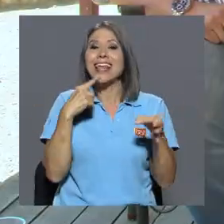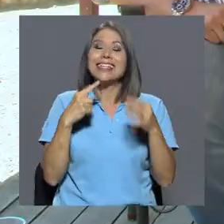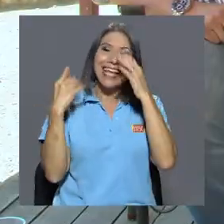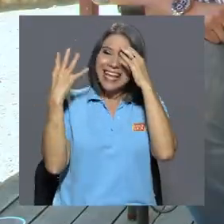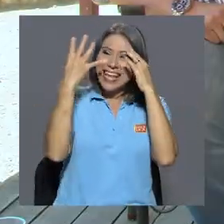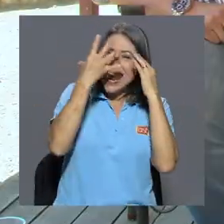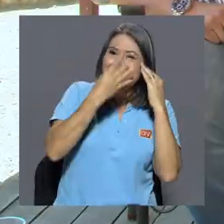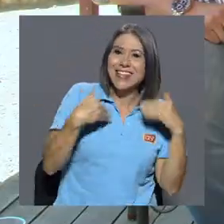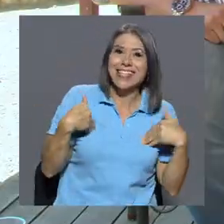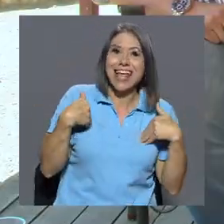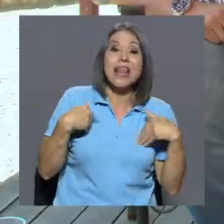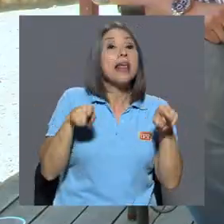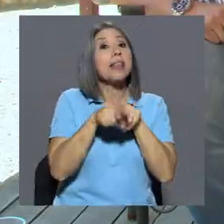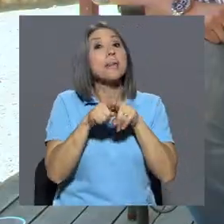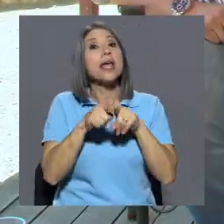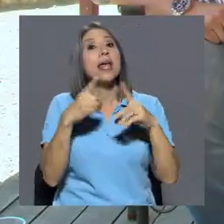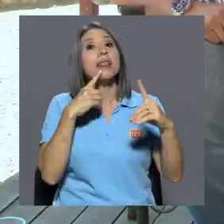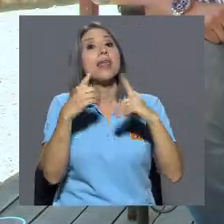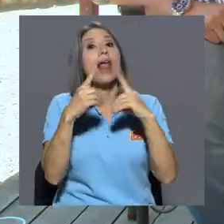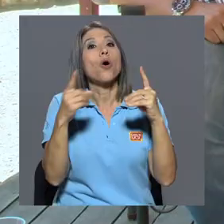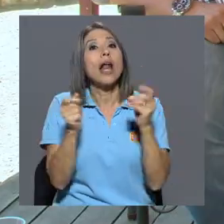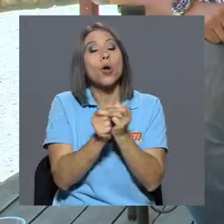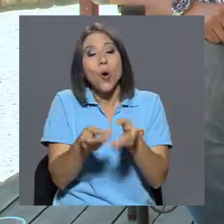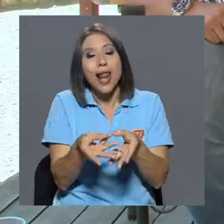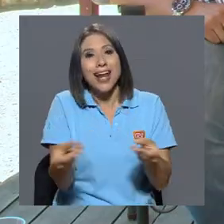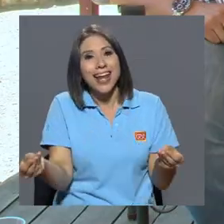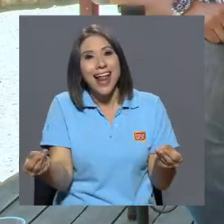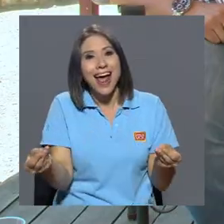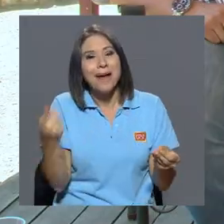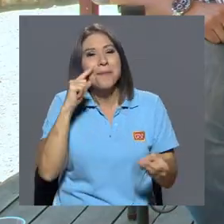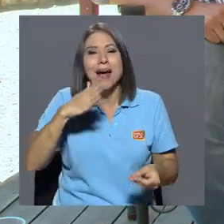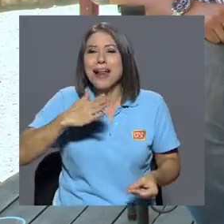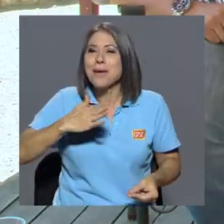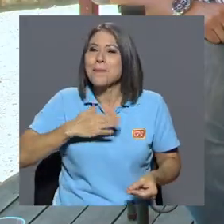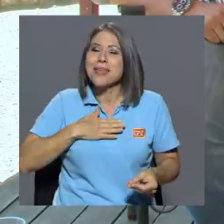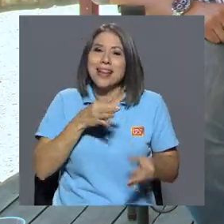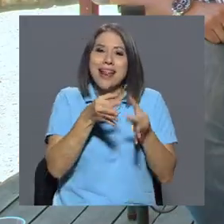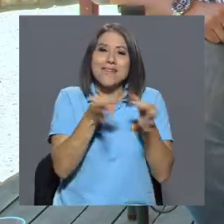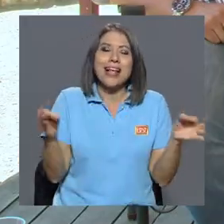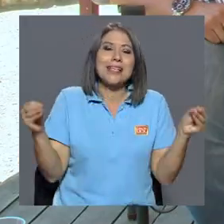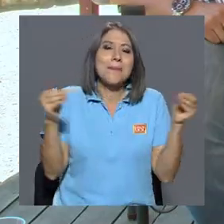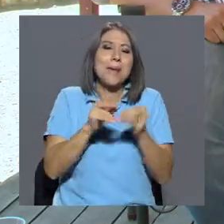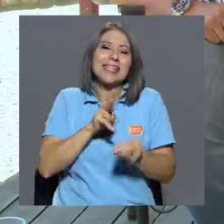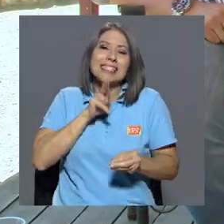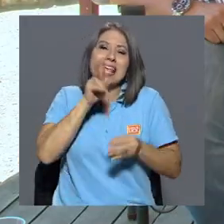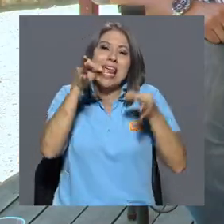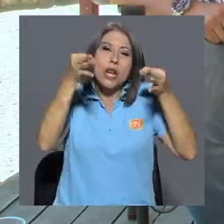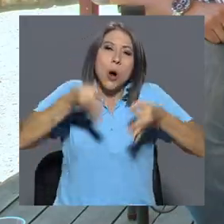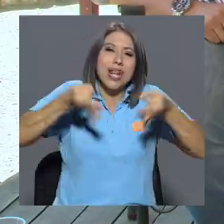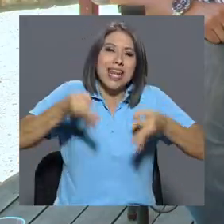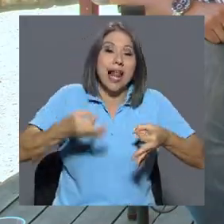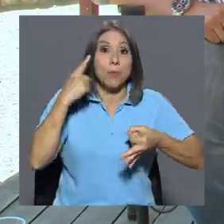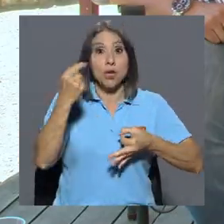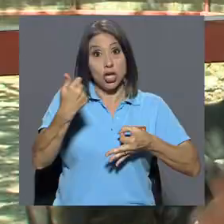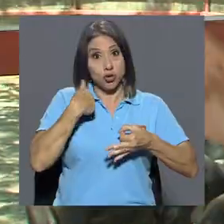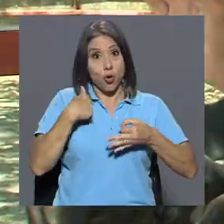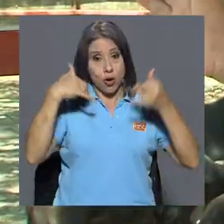arena, para mí, es la frase más genuina, más original, porque yo que monté